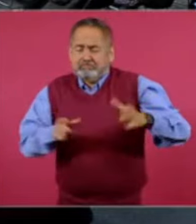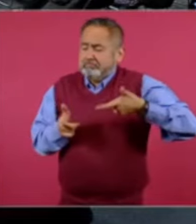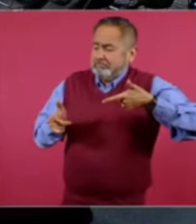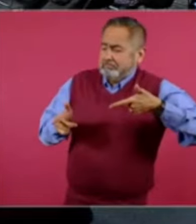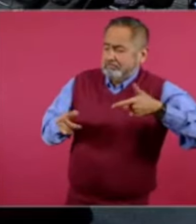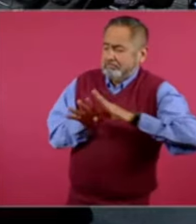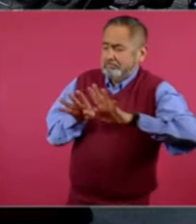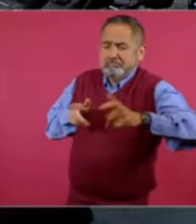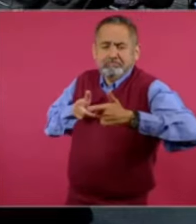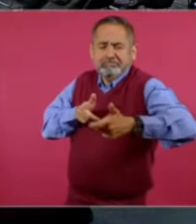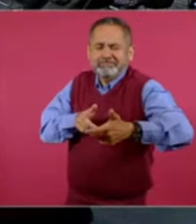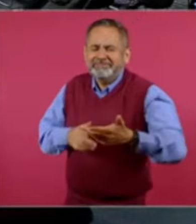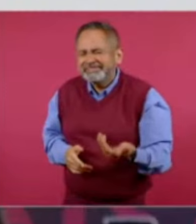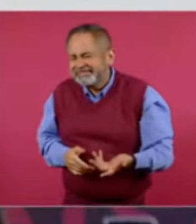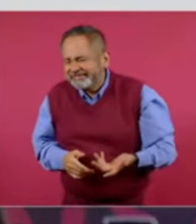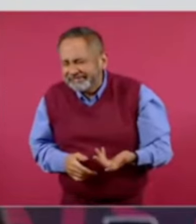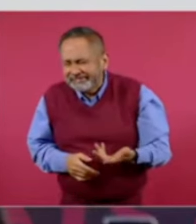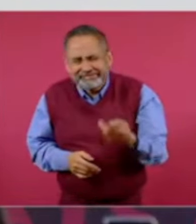las fronteras,